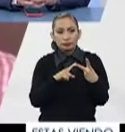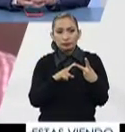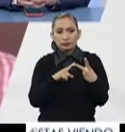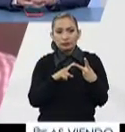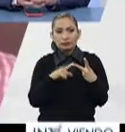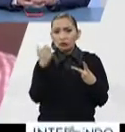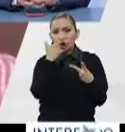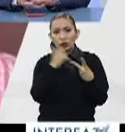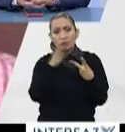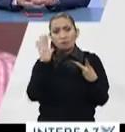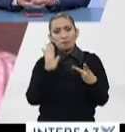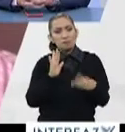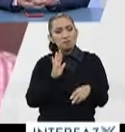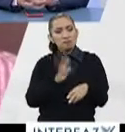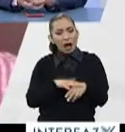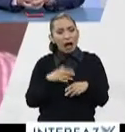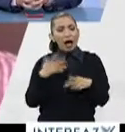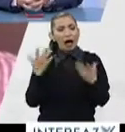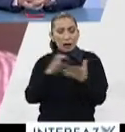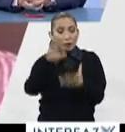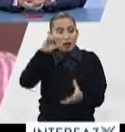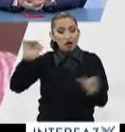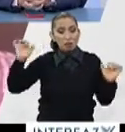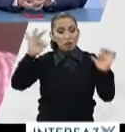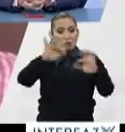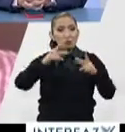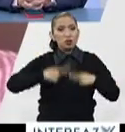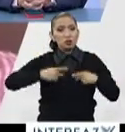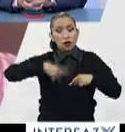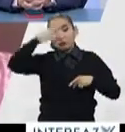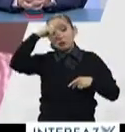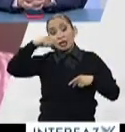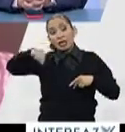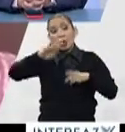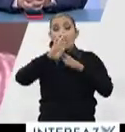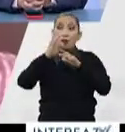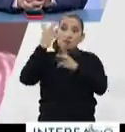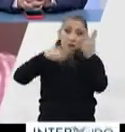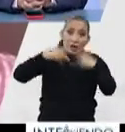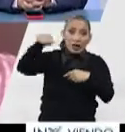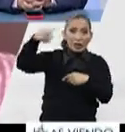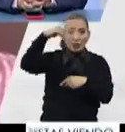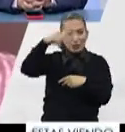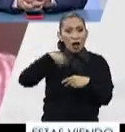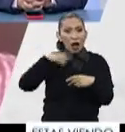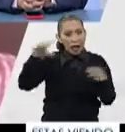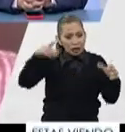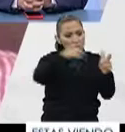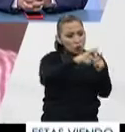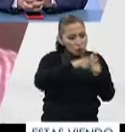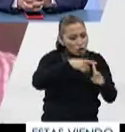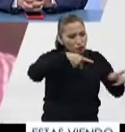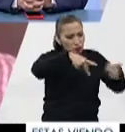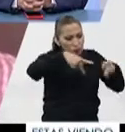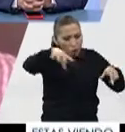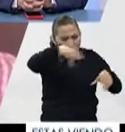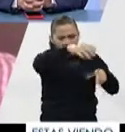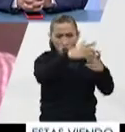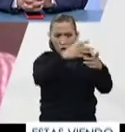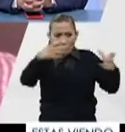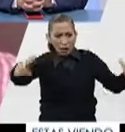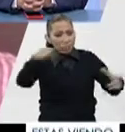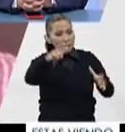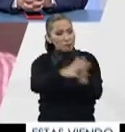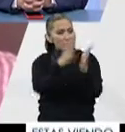es la ciudad con la mayor concentración de migrantes. Entonces allá hay ligas de fútbol enormes en